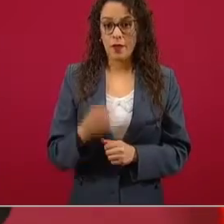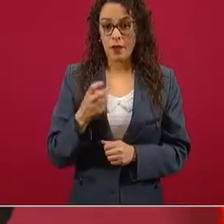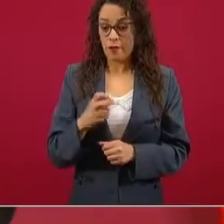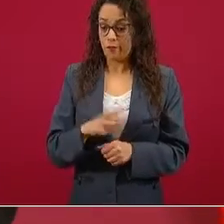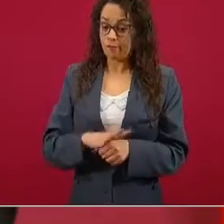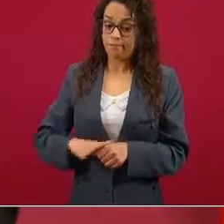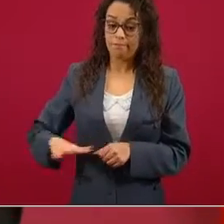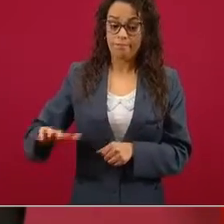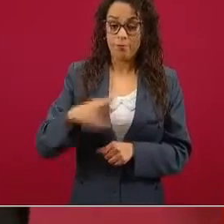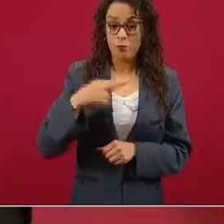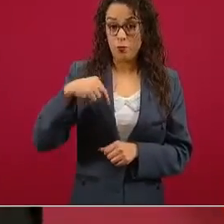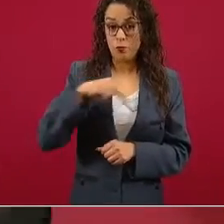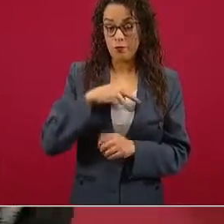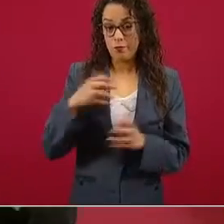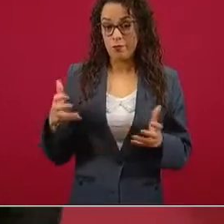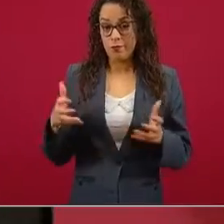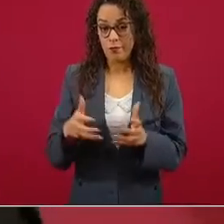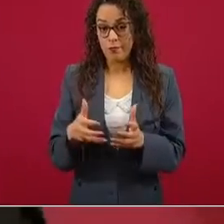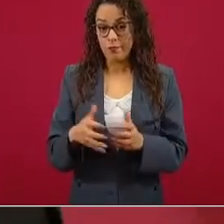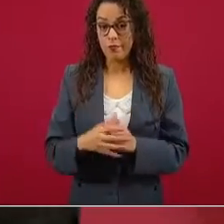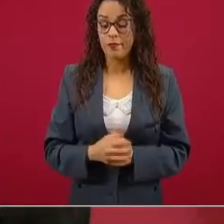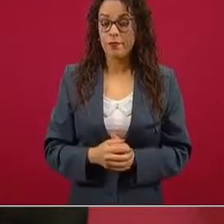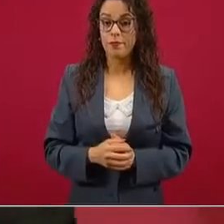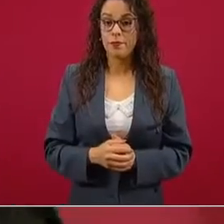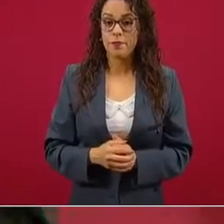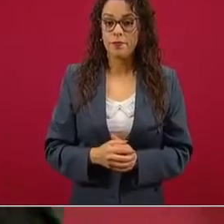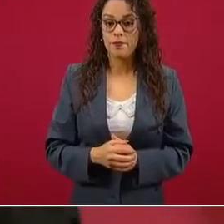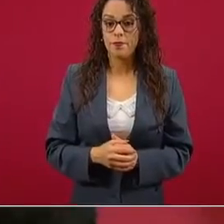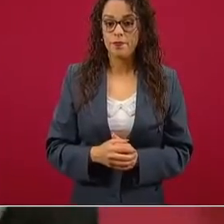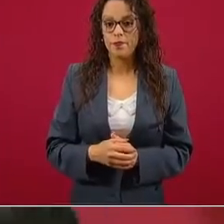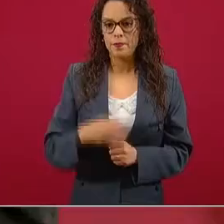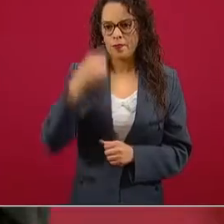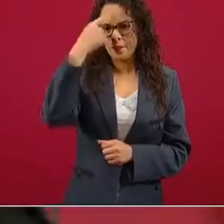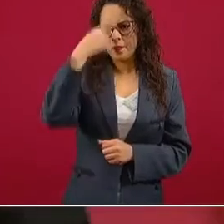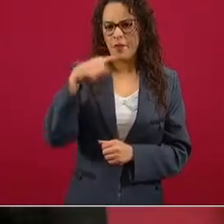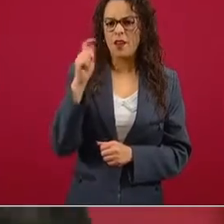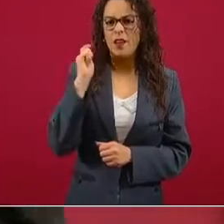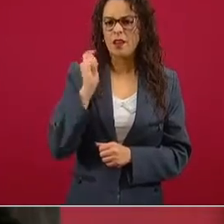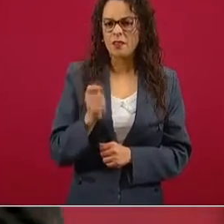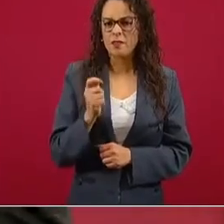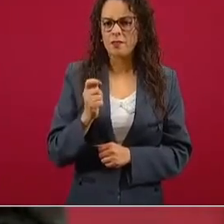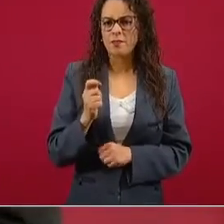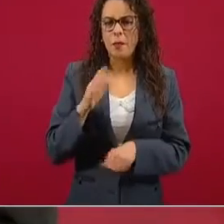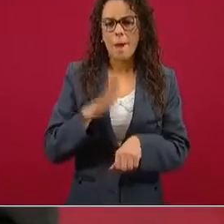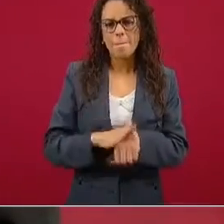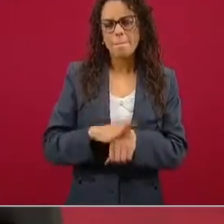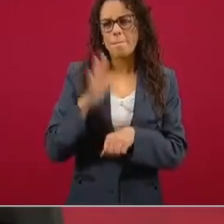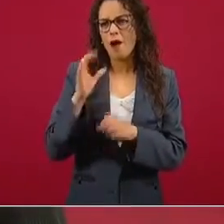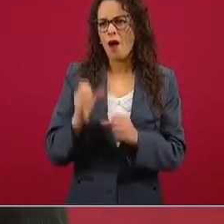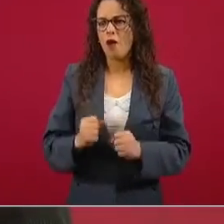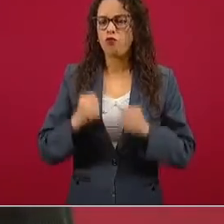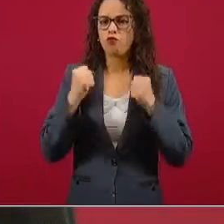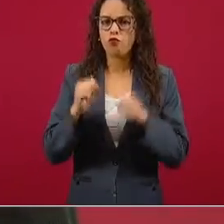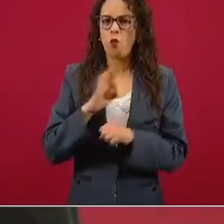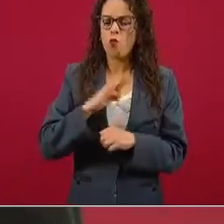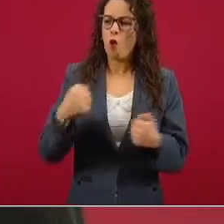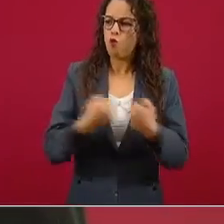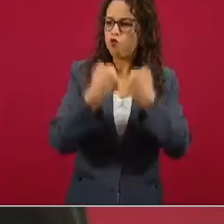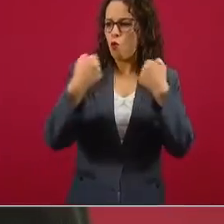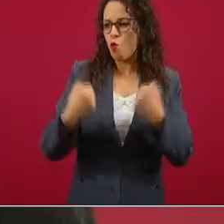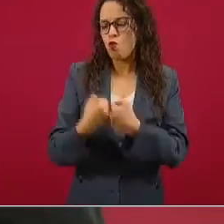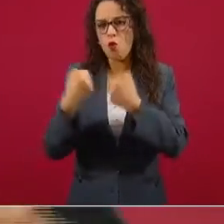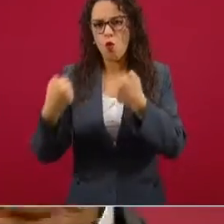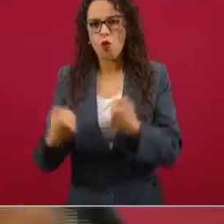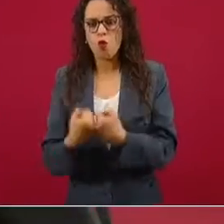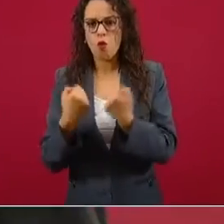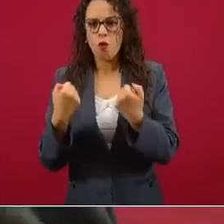ambiente que podría ser de polarización, que podría ser de mayor enfrentamiento